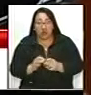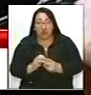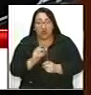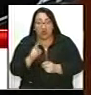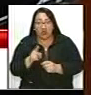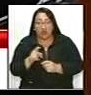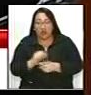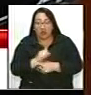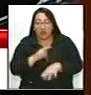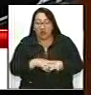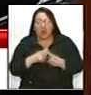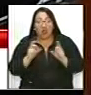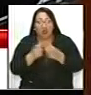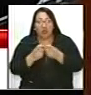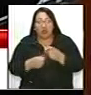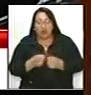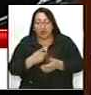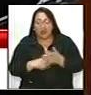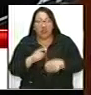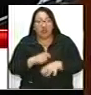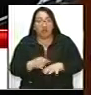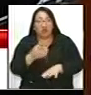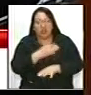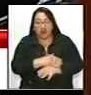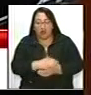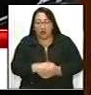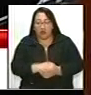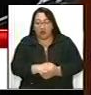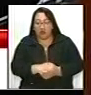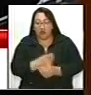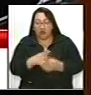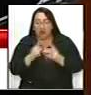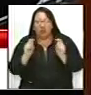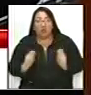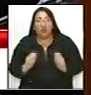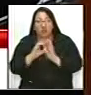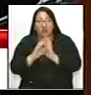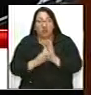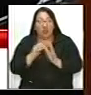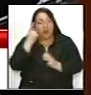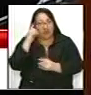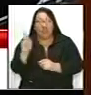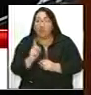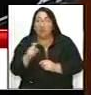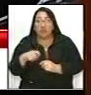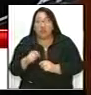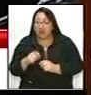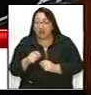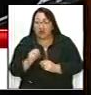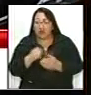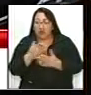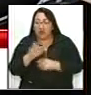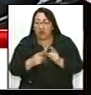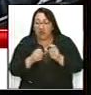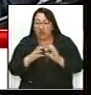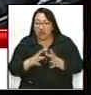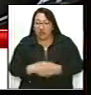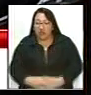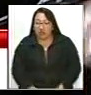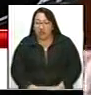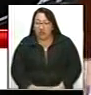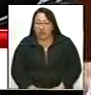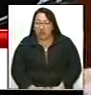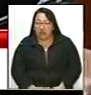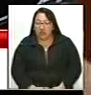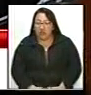esta la práctica parlamentaria en periodos anteriores, por lo que el Tribunal Constitucional considera innecesario emitir alguna aclaración sobre este punto.